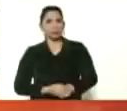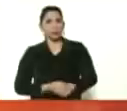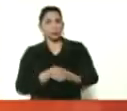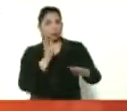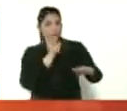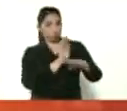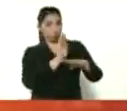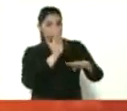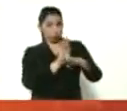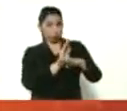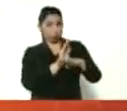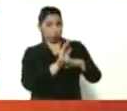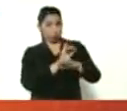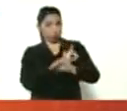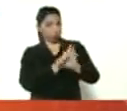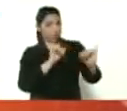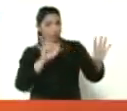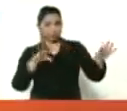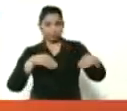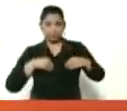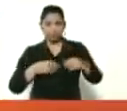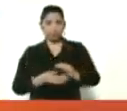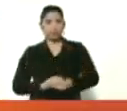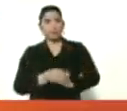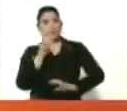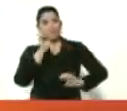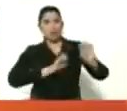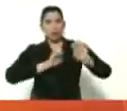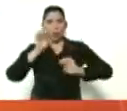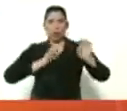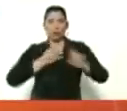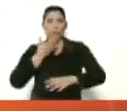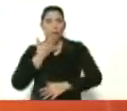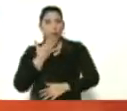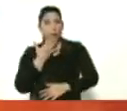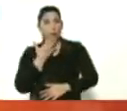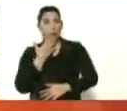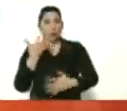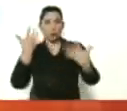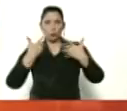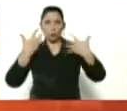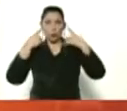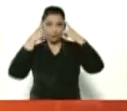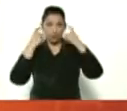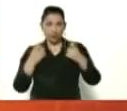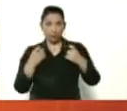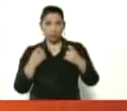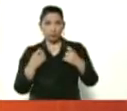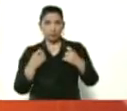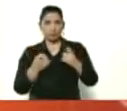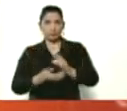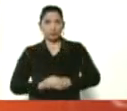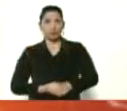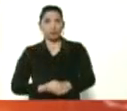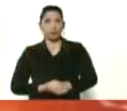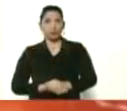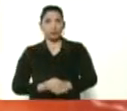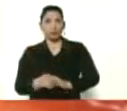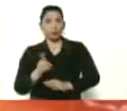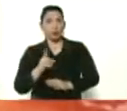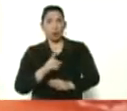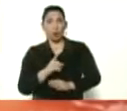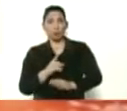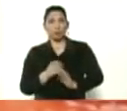precauciones que ya se están evaluando. Por ejemplo, recomiendan los expertos que no se abran